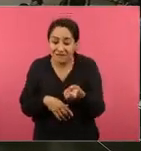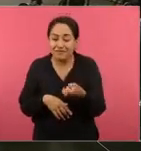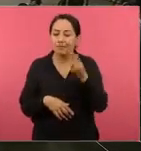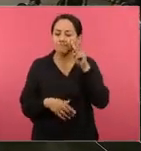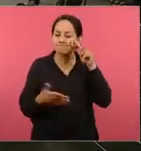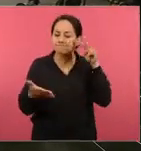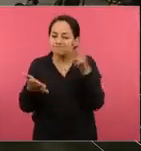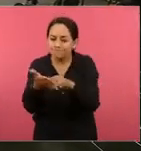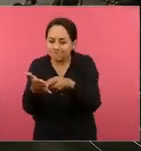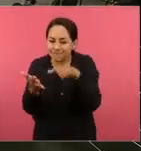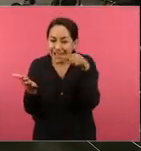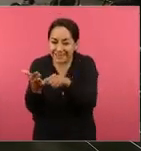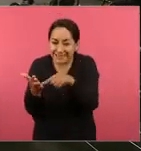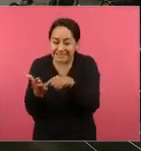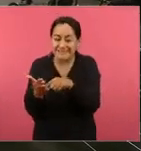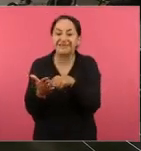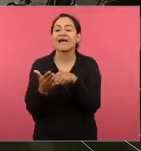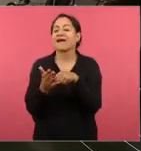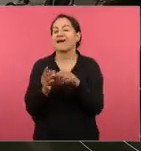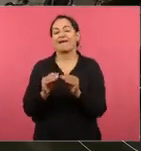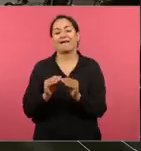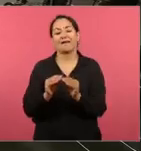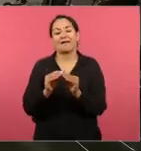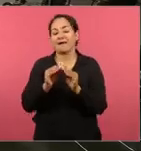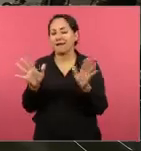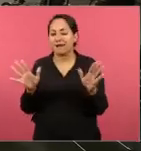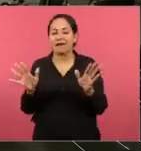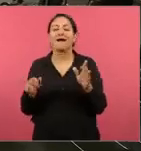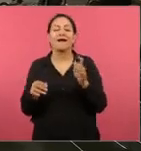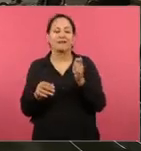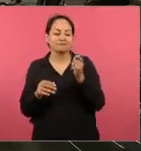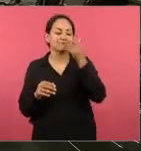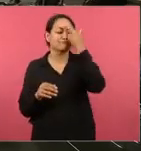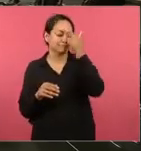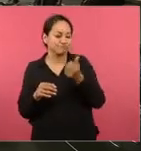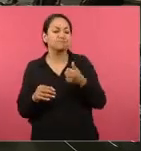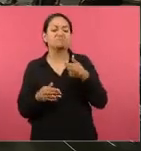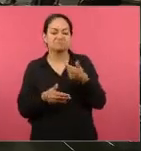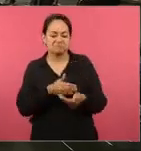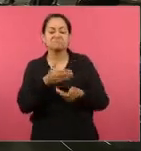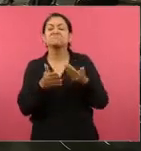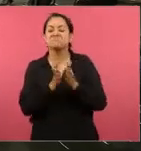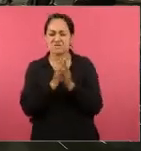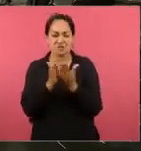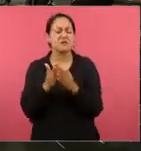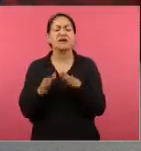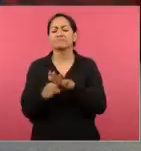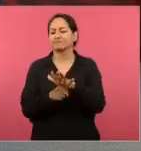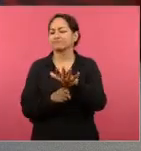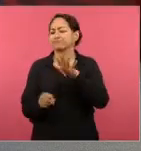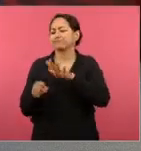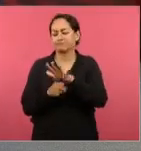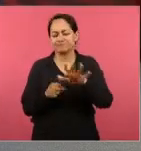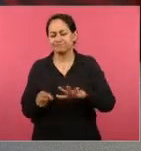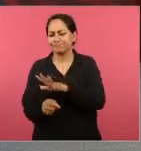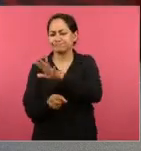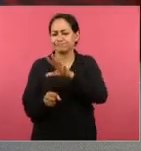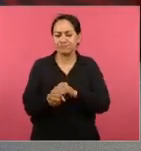como lo estoy expresando, sino de mejor manera en los propios libros de texto y en los programas